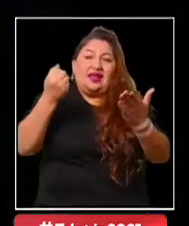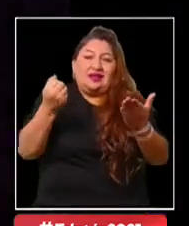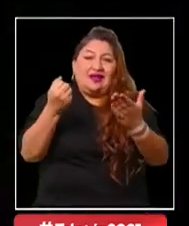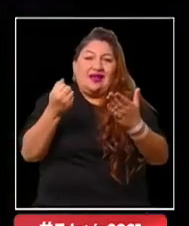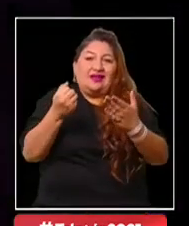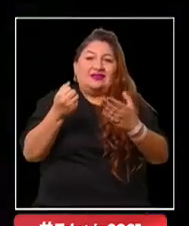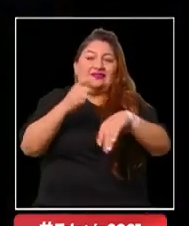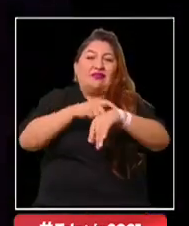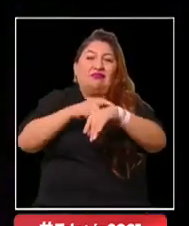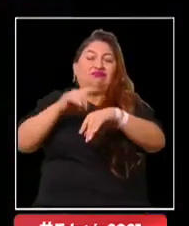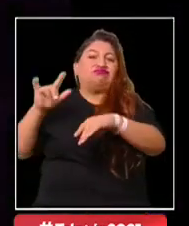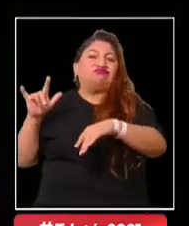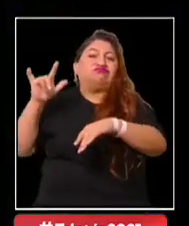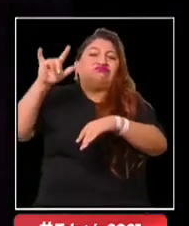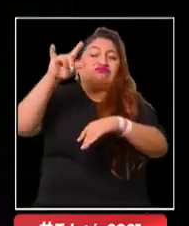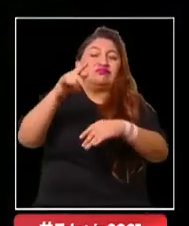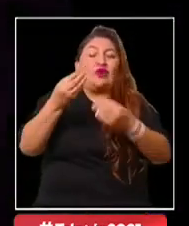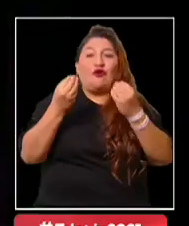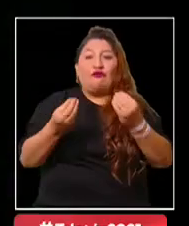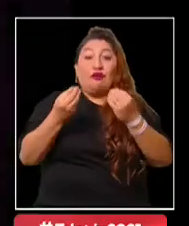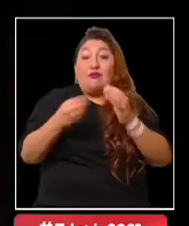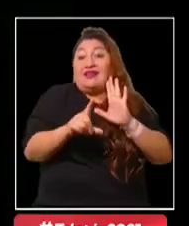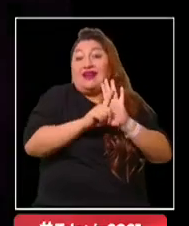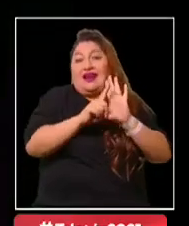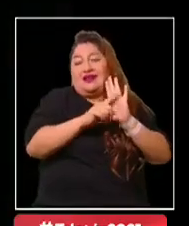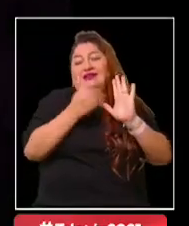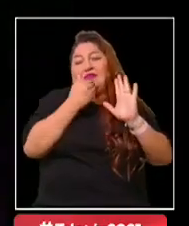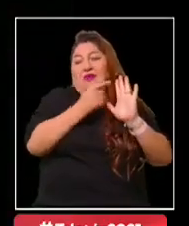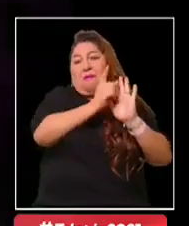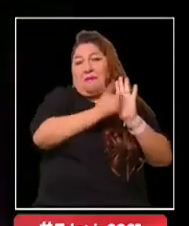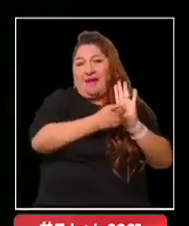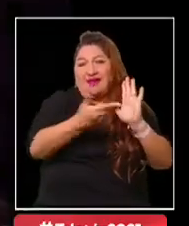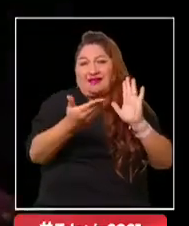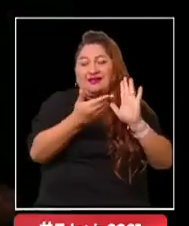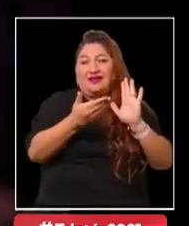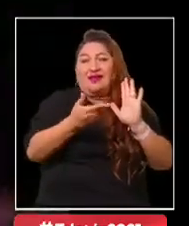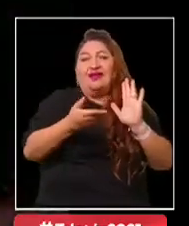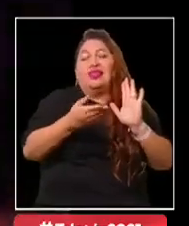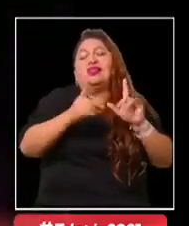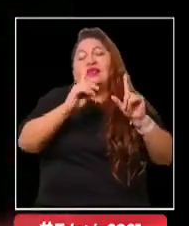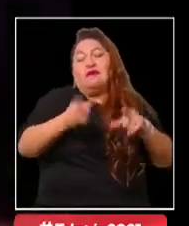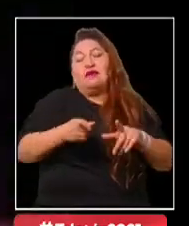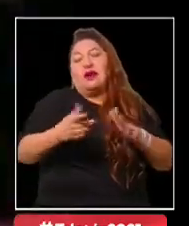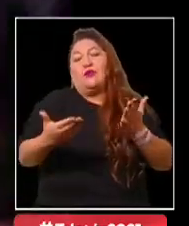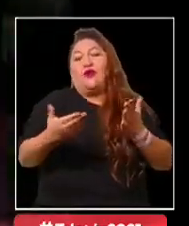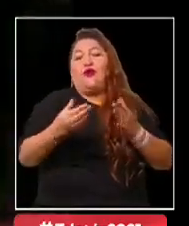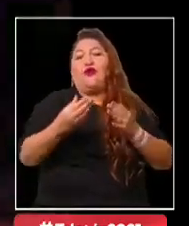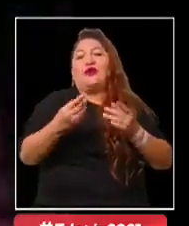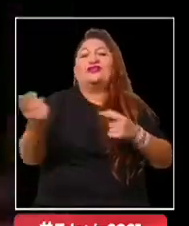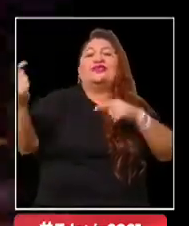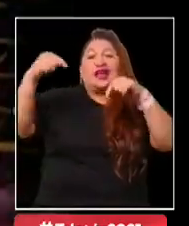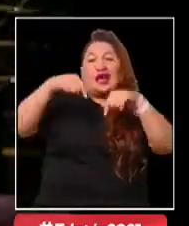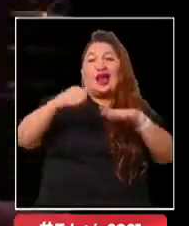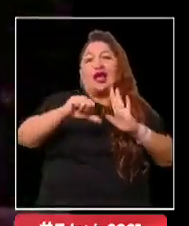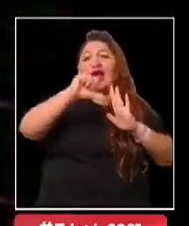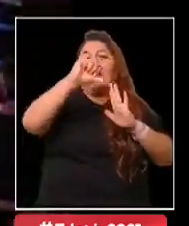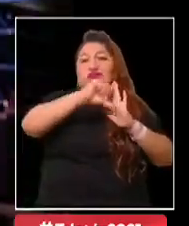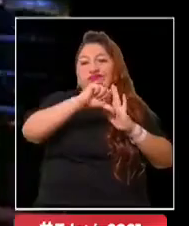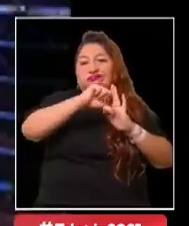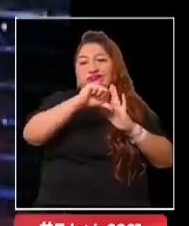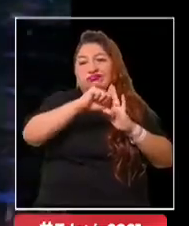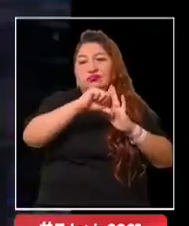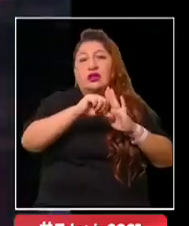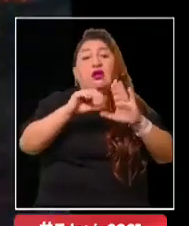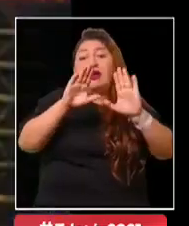es lógico y porque la ley lo indica así, teníamos que hacer una cuarentena, aun cuando tenemos todas las vacunas